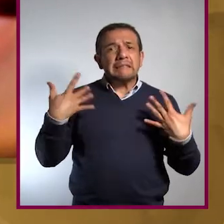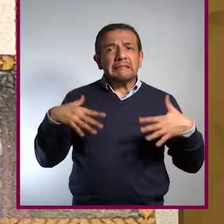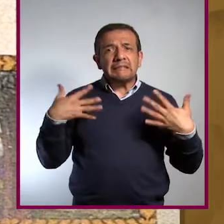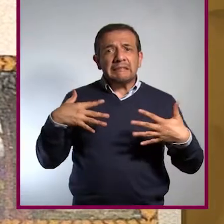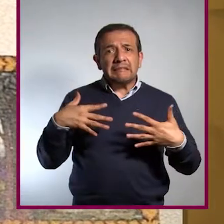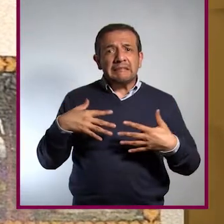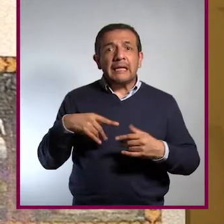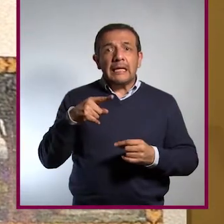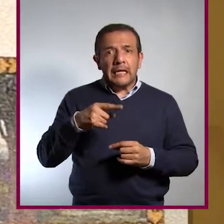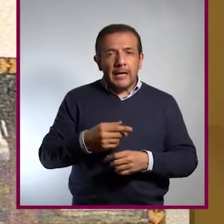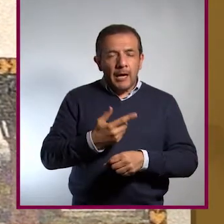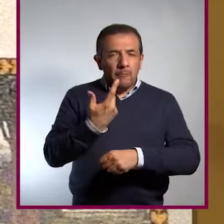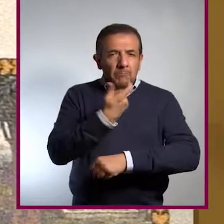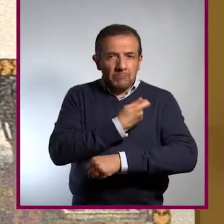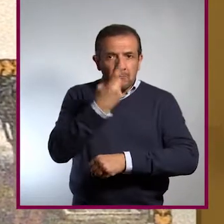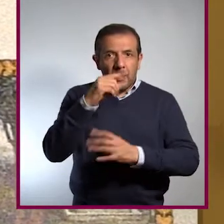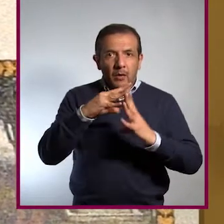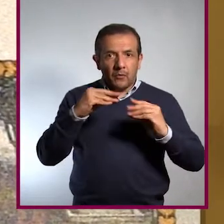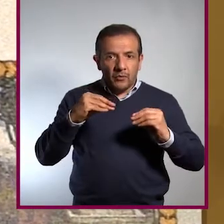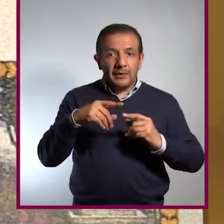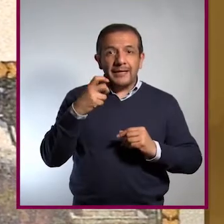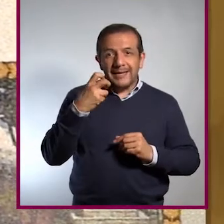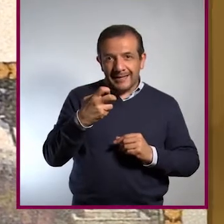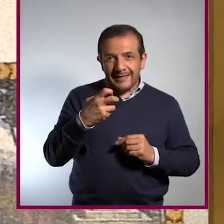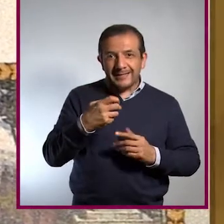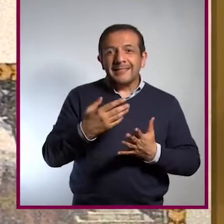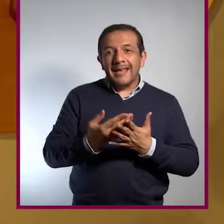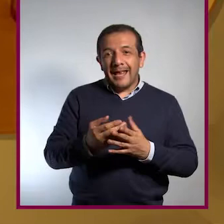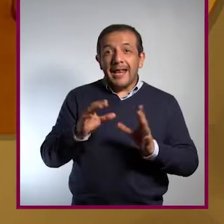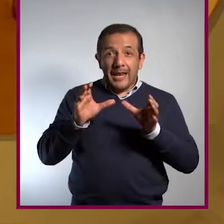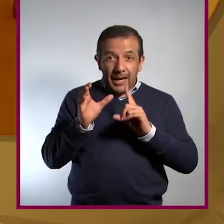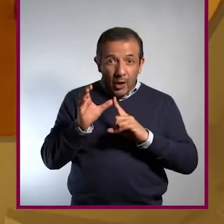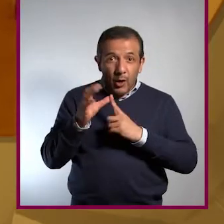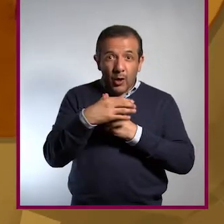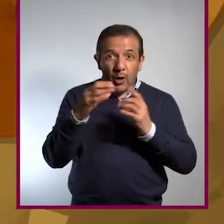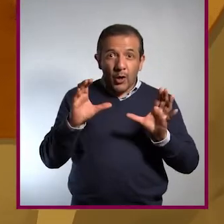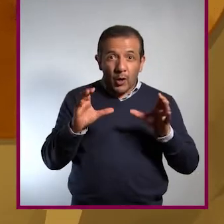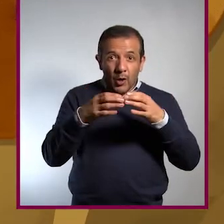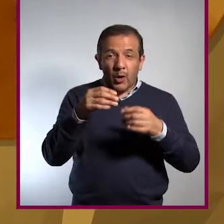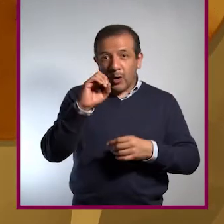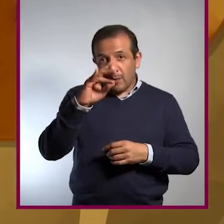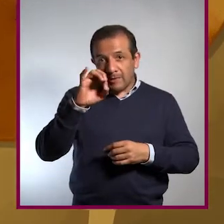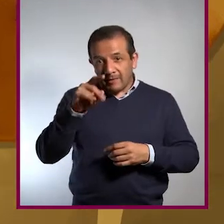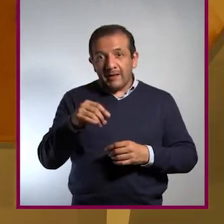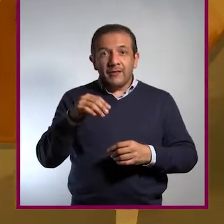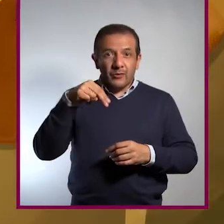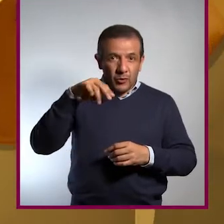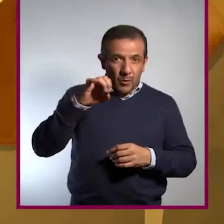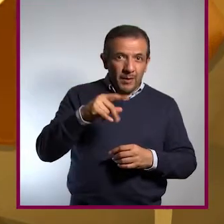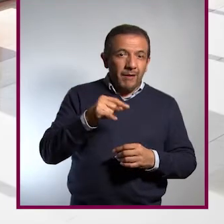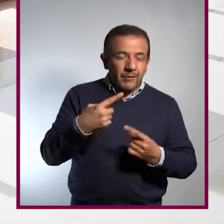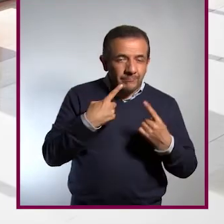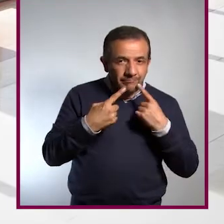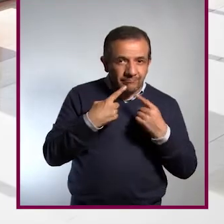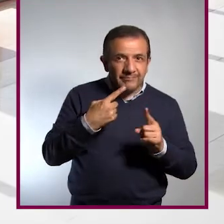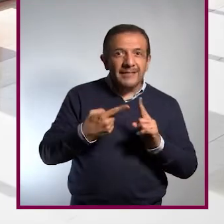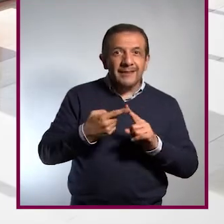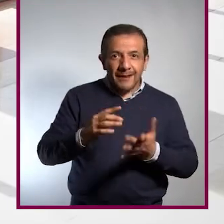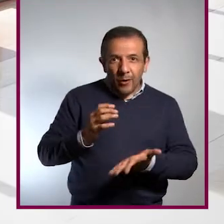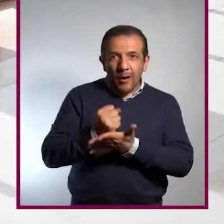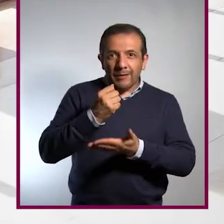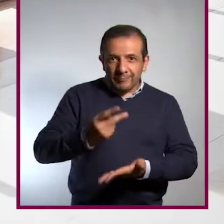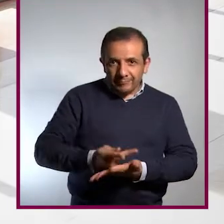garganta. Esos esfuerzos y logros son los que reconoce y celebra el Comité del Nobel. Por